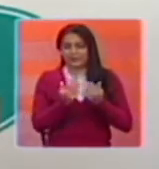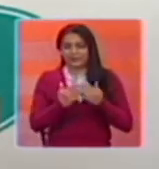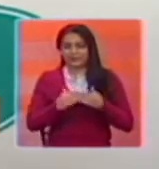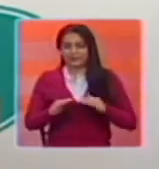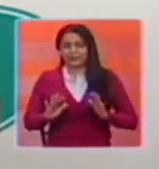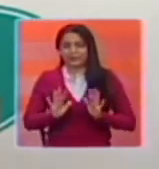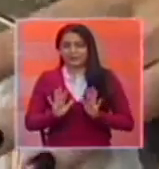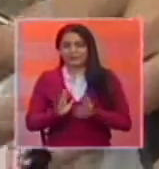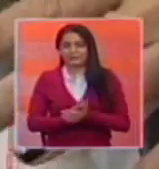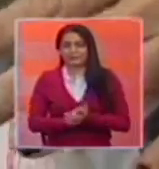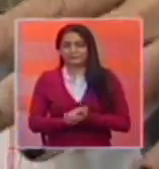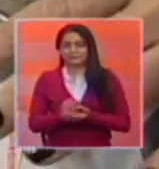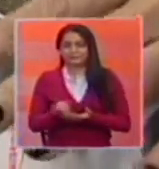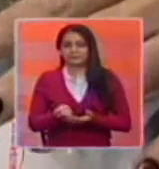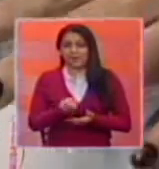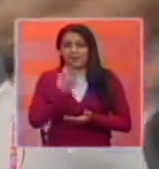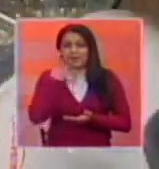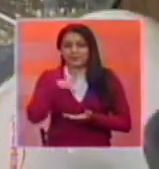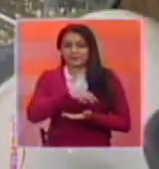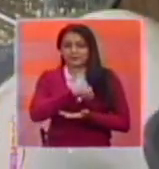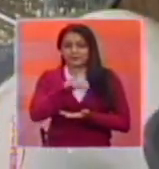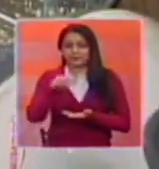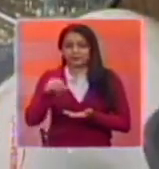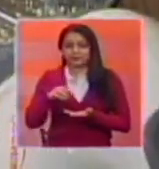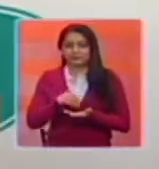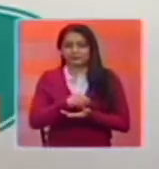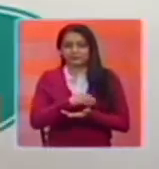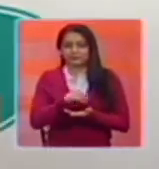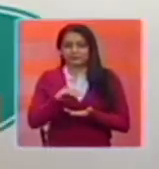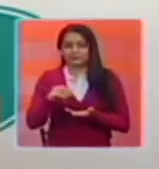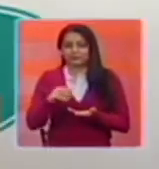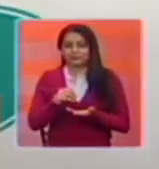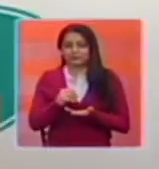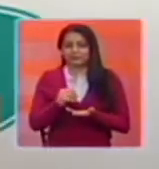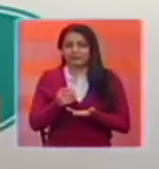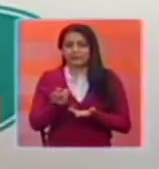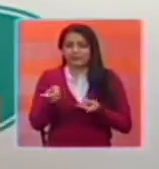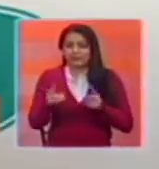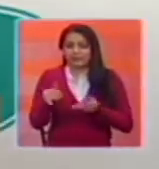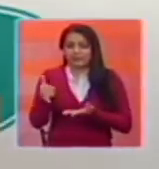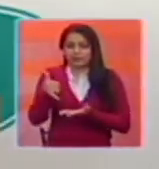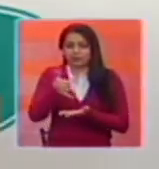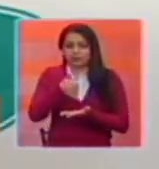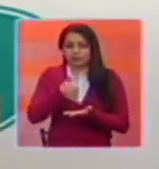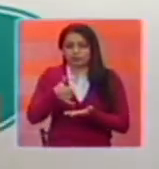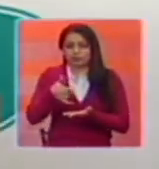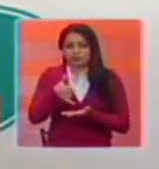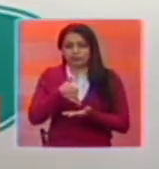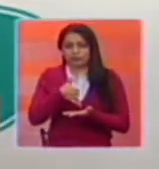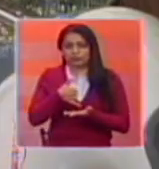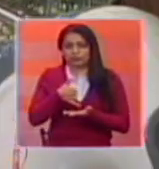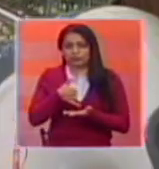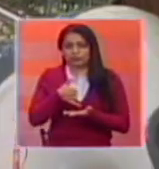harina, vamos a agregar la harina, tenemos el aceitito.